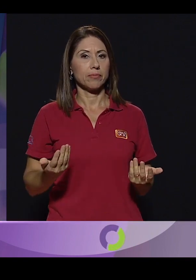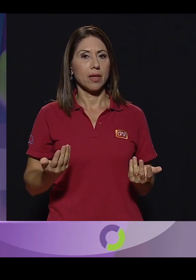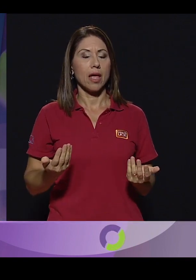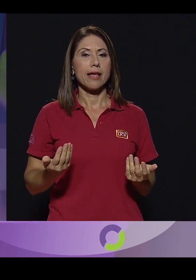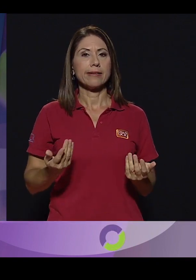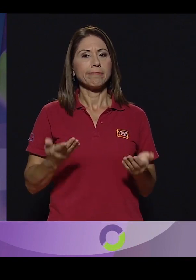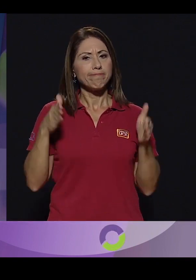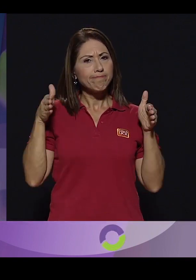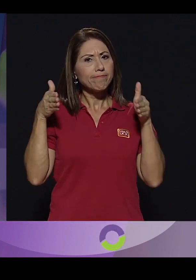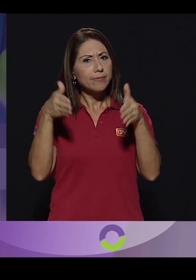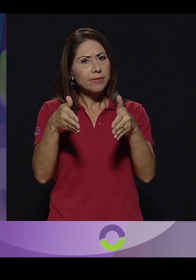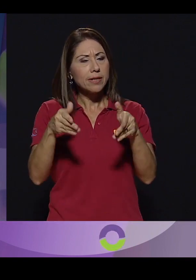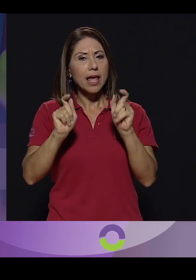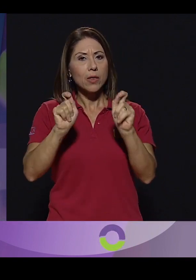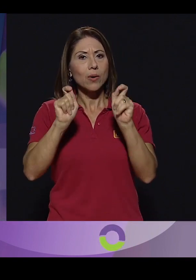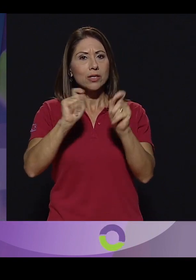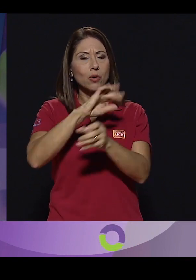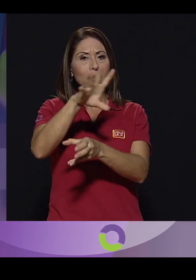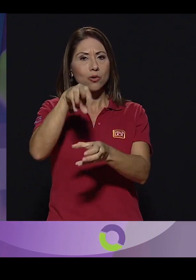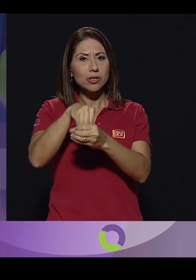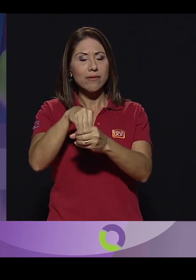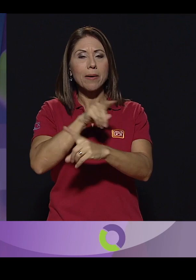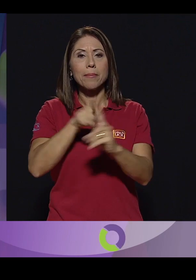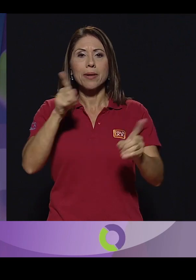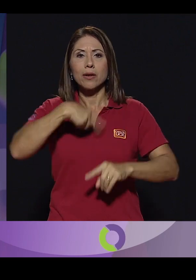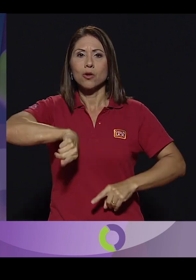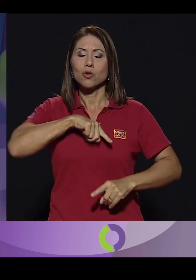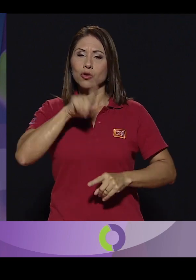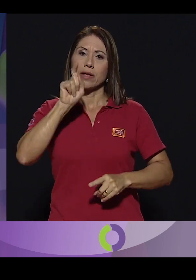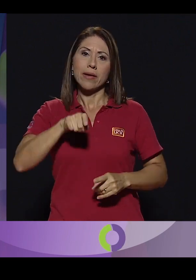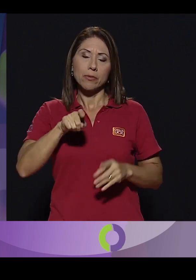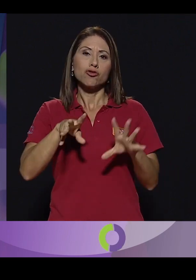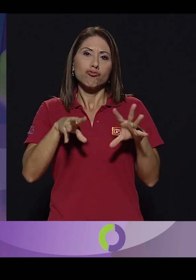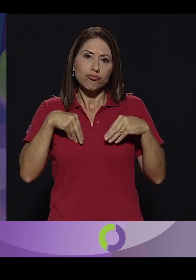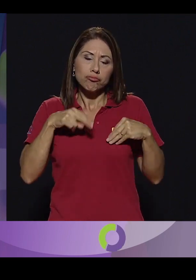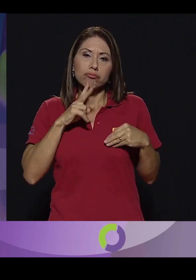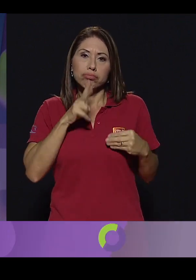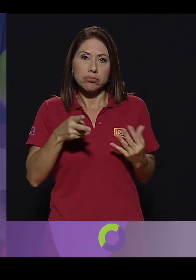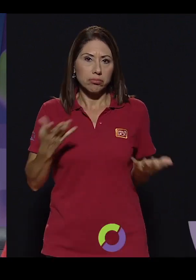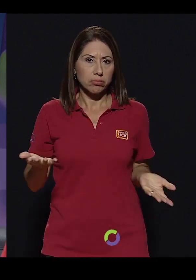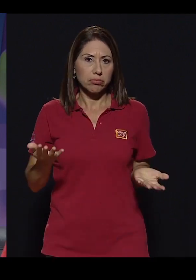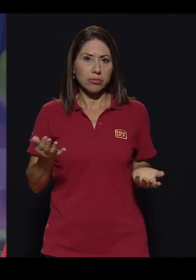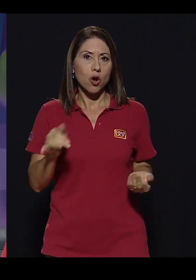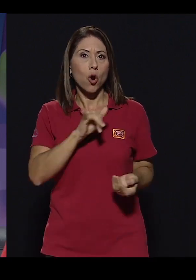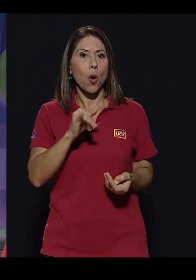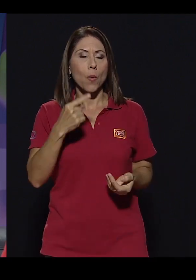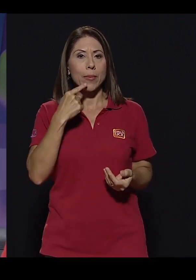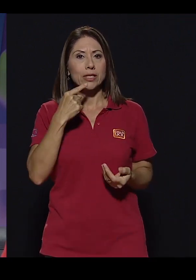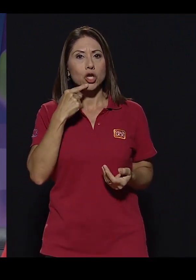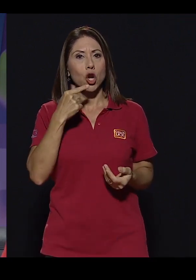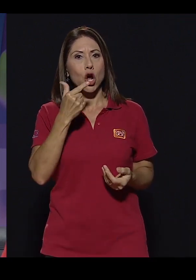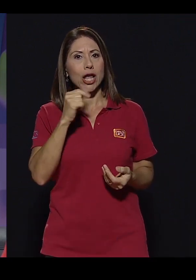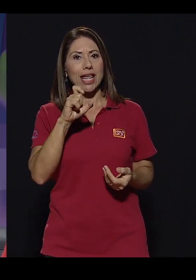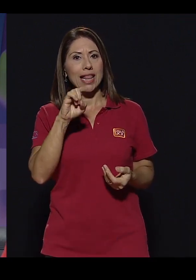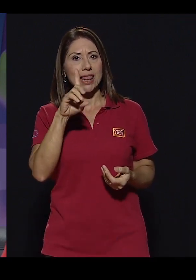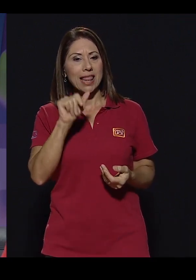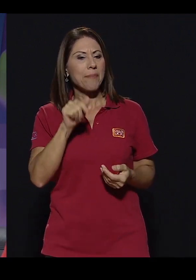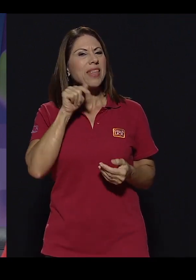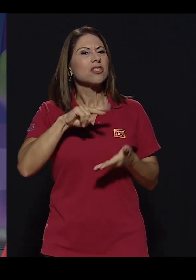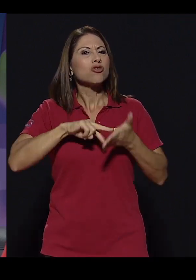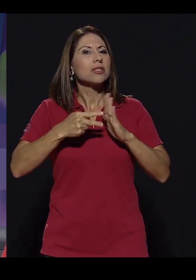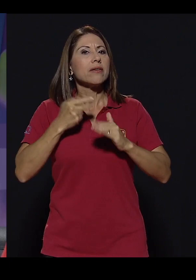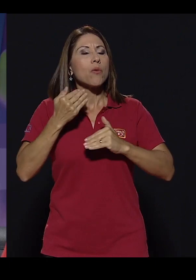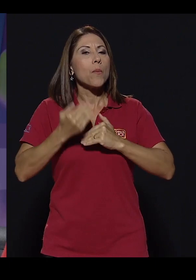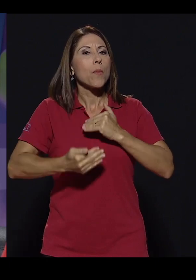abogamos por la educación inclusiva pero tenemos que ser realistas este como menciono hilda es un